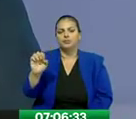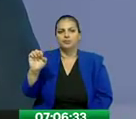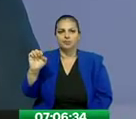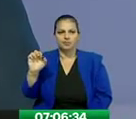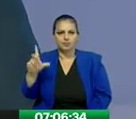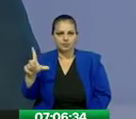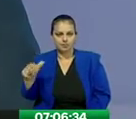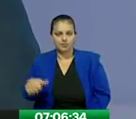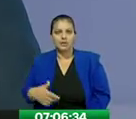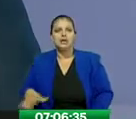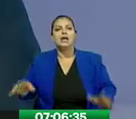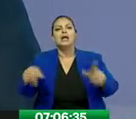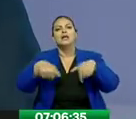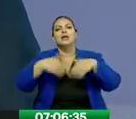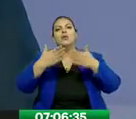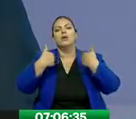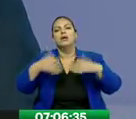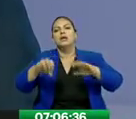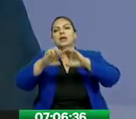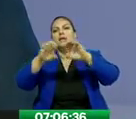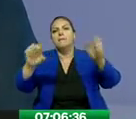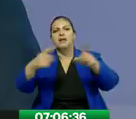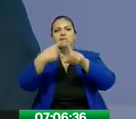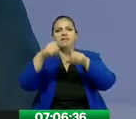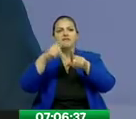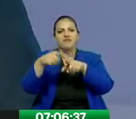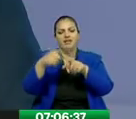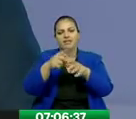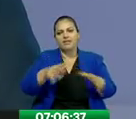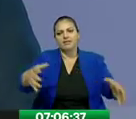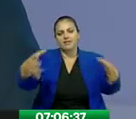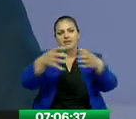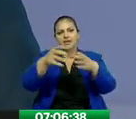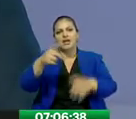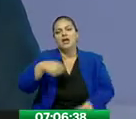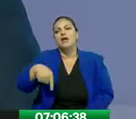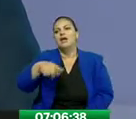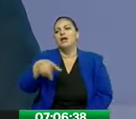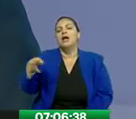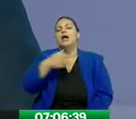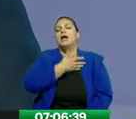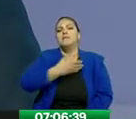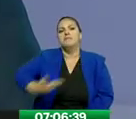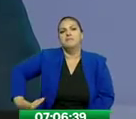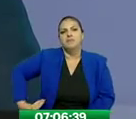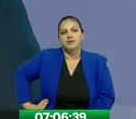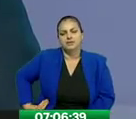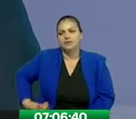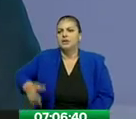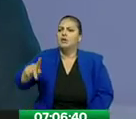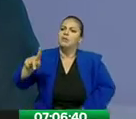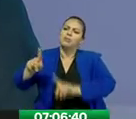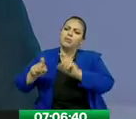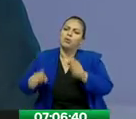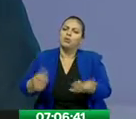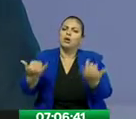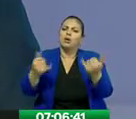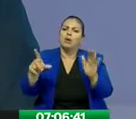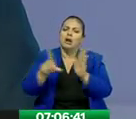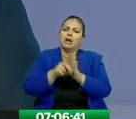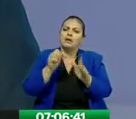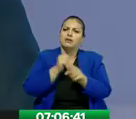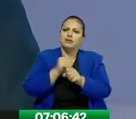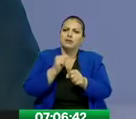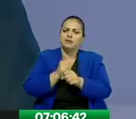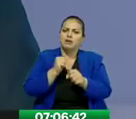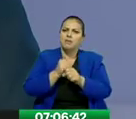alterno de la Cámara de Comercio de Guayaquil. Con él conoceremos el impacto que tendrán las reformas económicas en el sector empresarial al